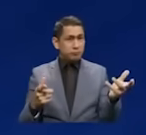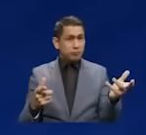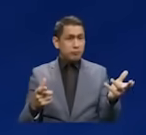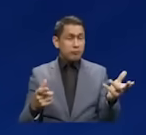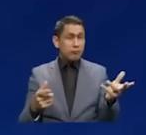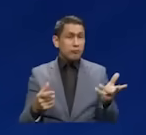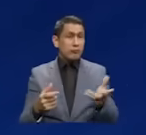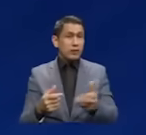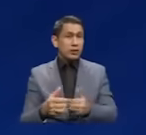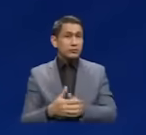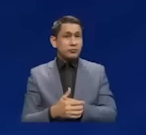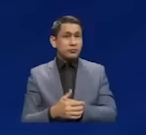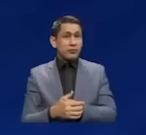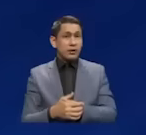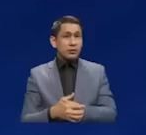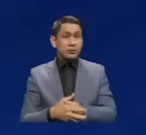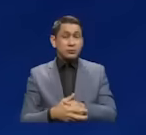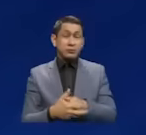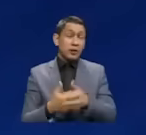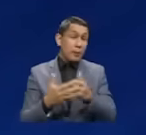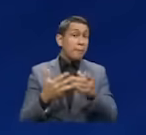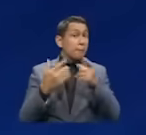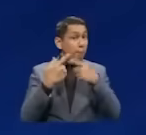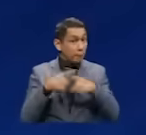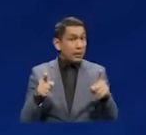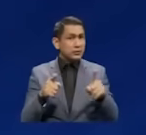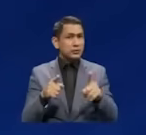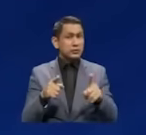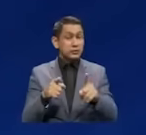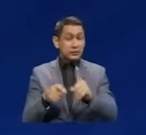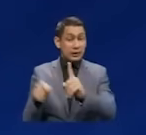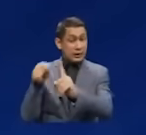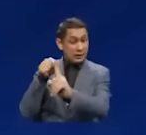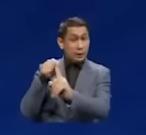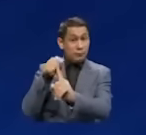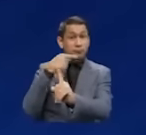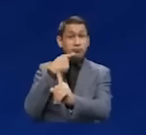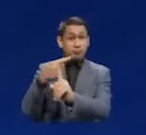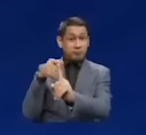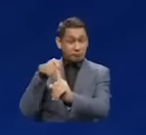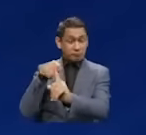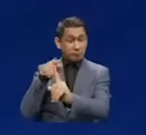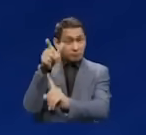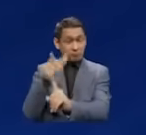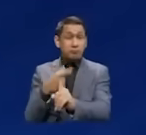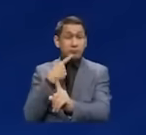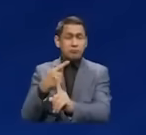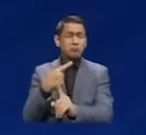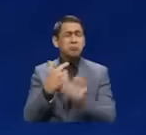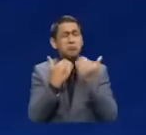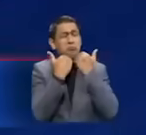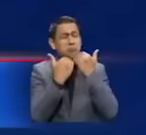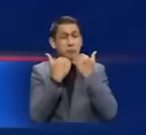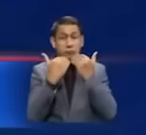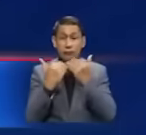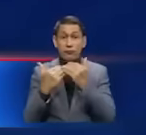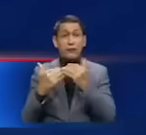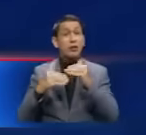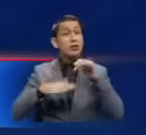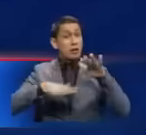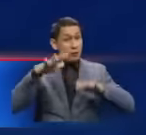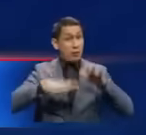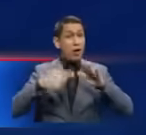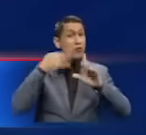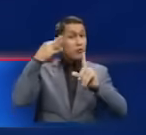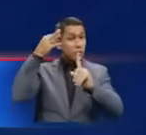tipo de crimen o que le pase algo, alguna actitud obviamente de revanchismo. Pero de verdad ya vamos y notamos el cambio